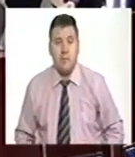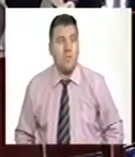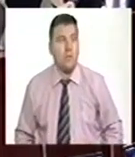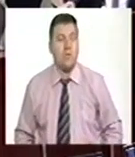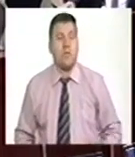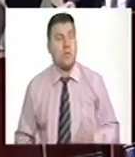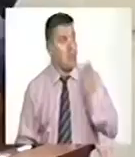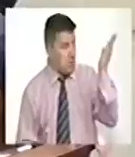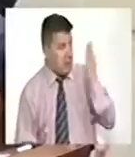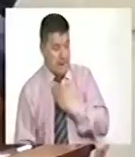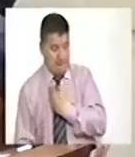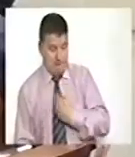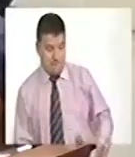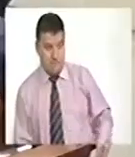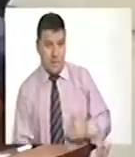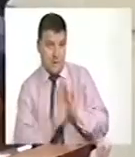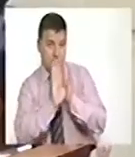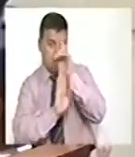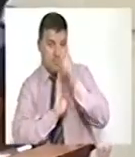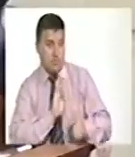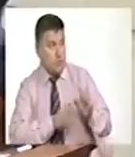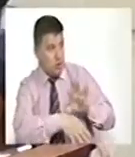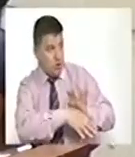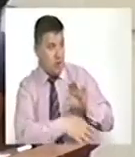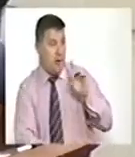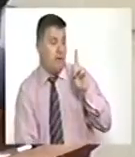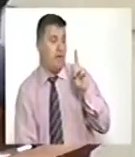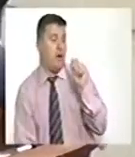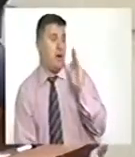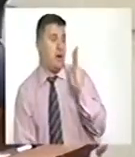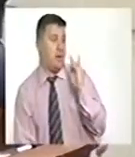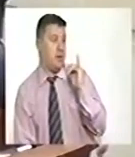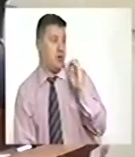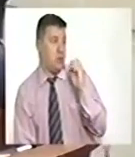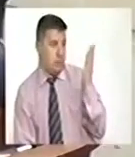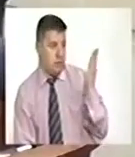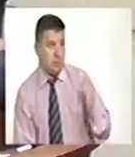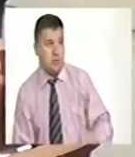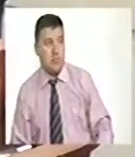señor presidente, doctor Fabio,